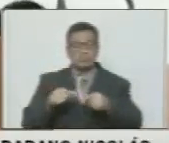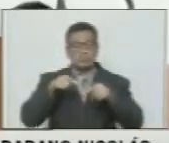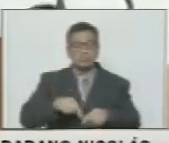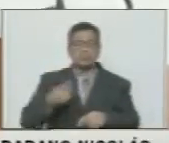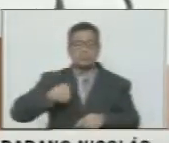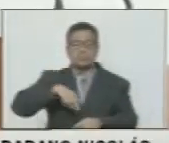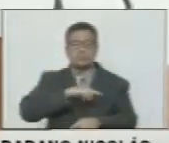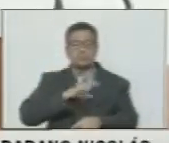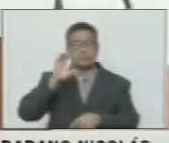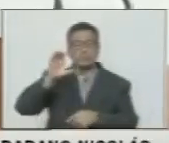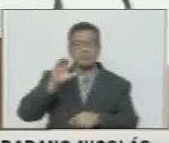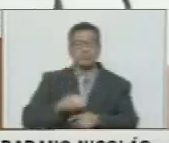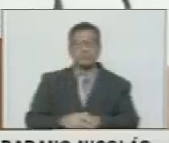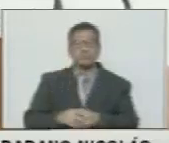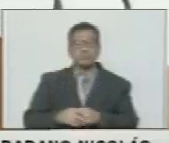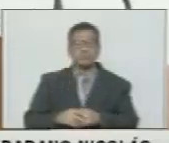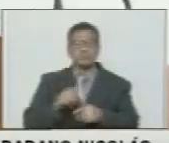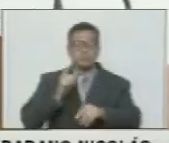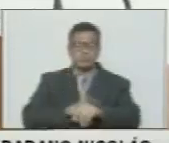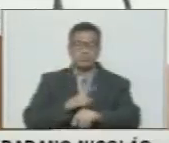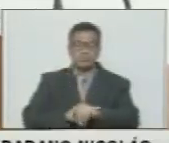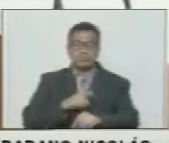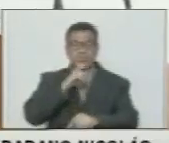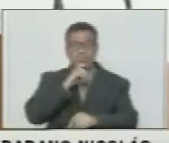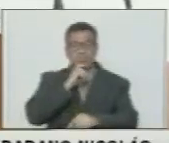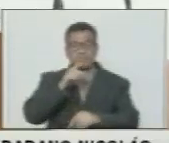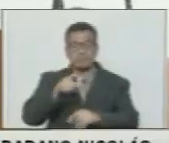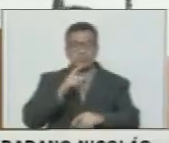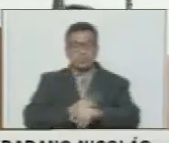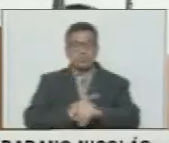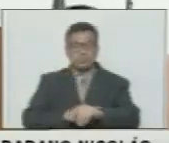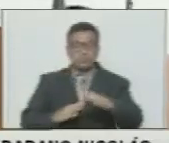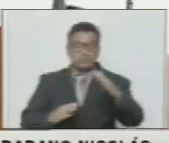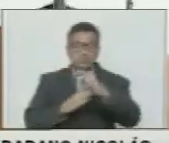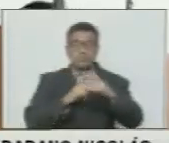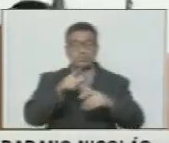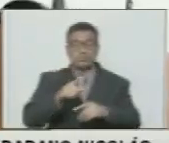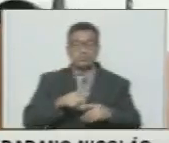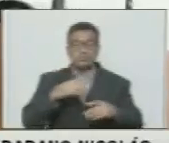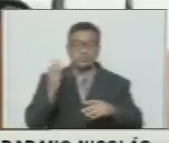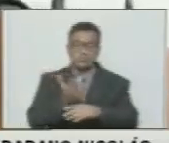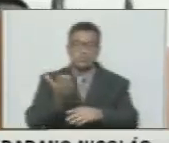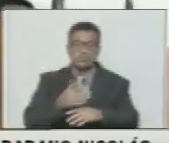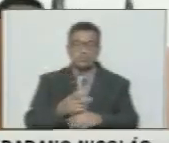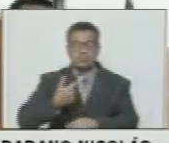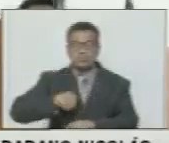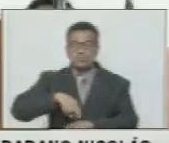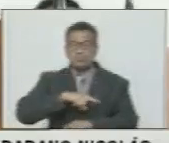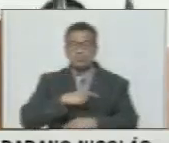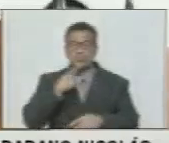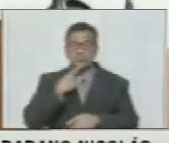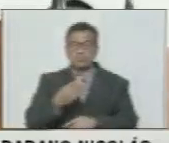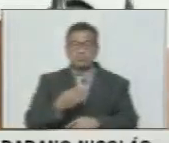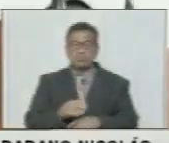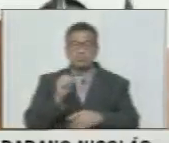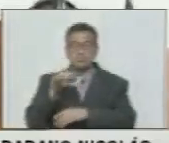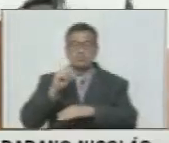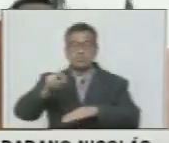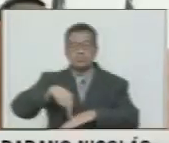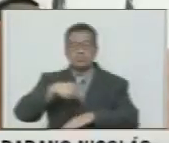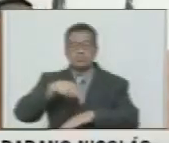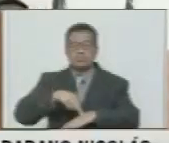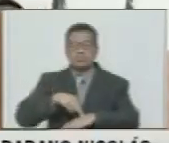y económico de nuestra patria en tiempos difíciles, en tiempos de bloqueo y de sanciones. Es por ello que solicitamos